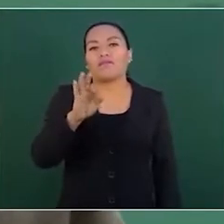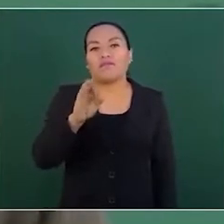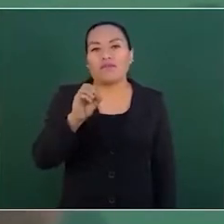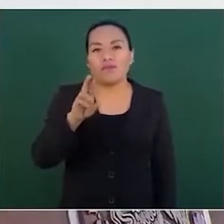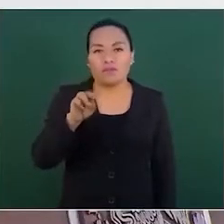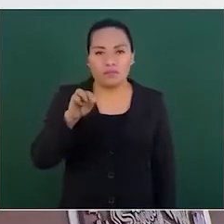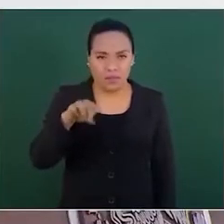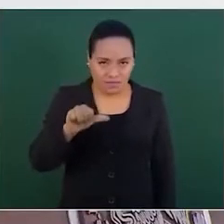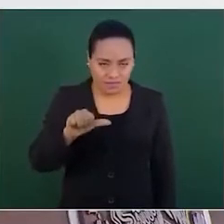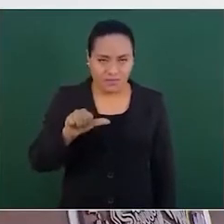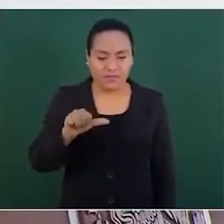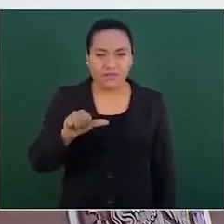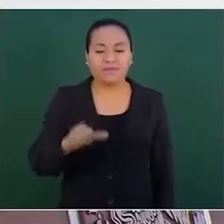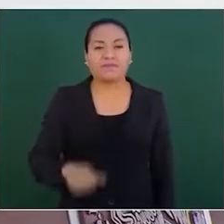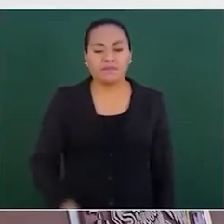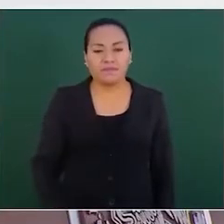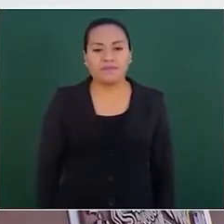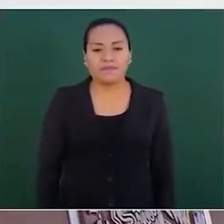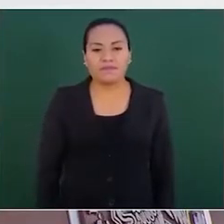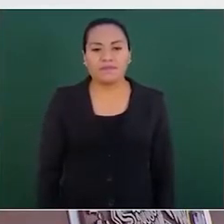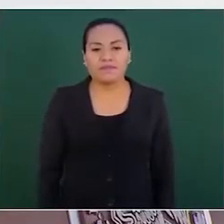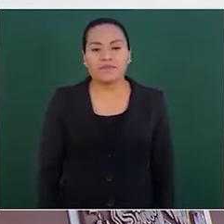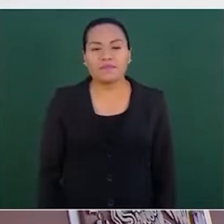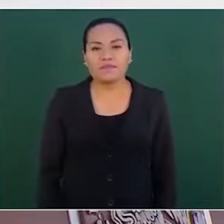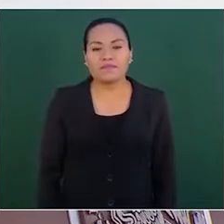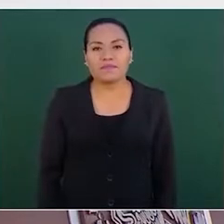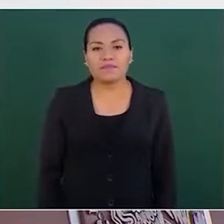y pues